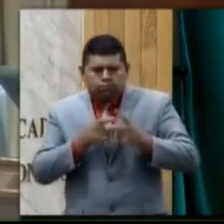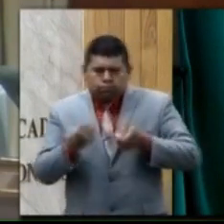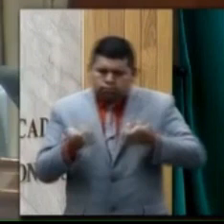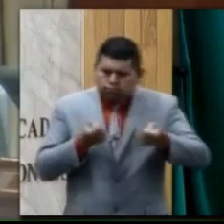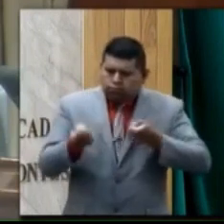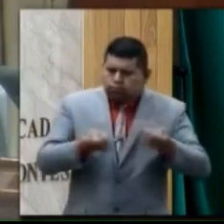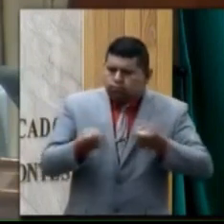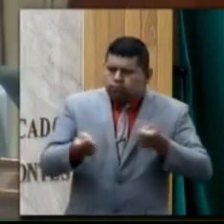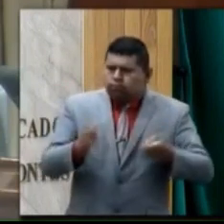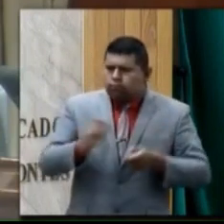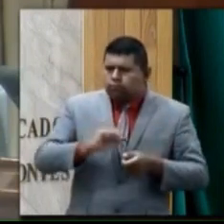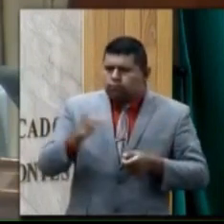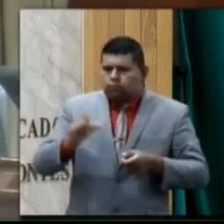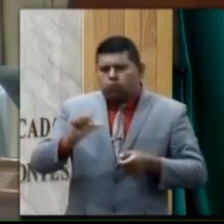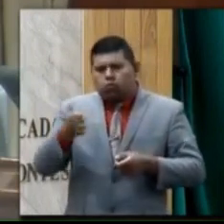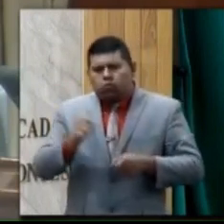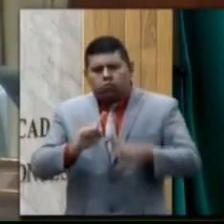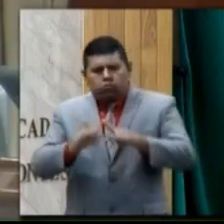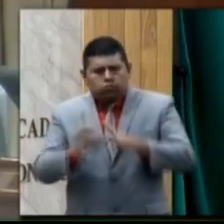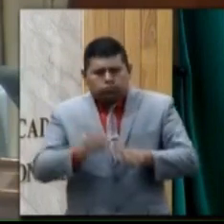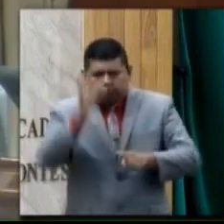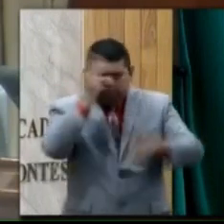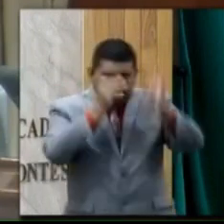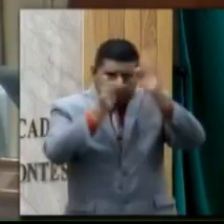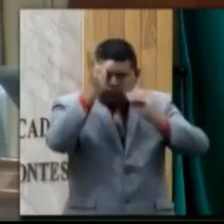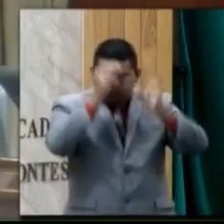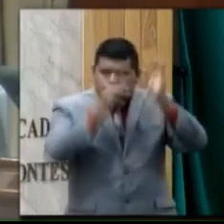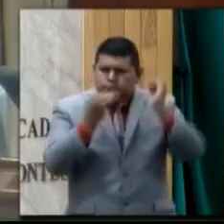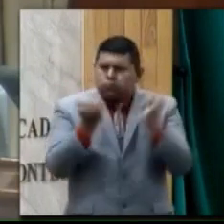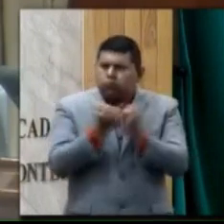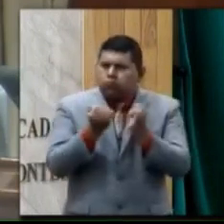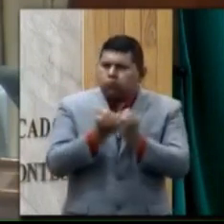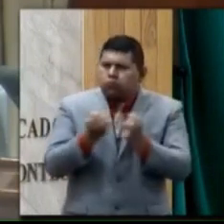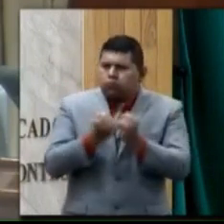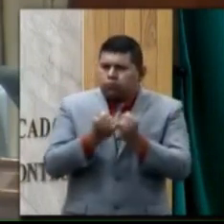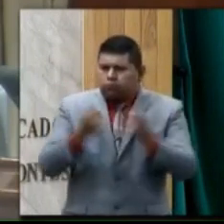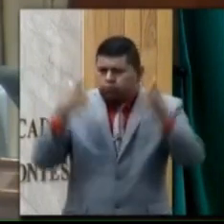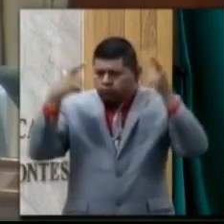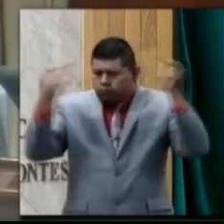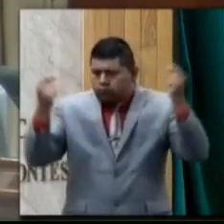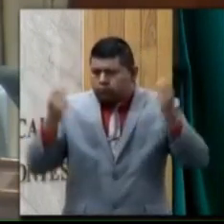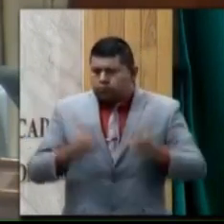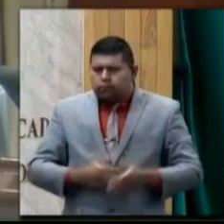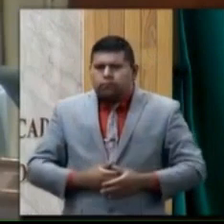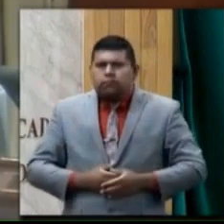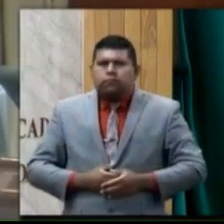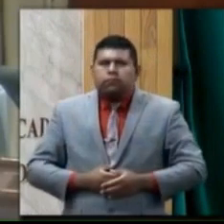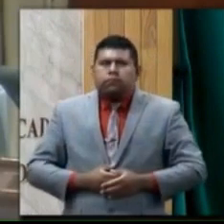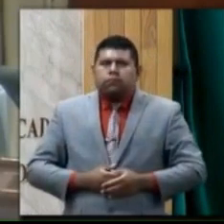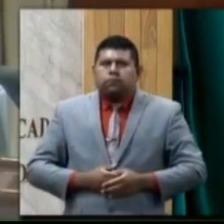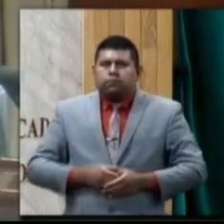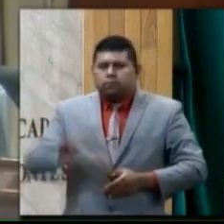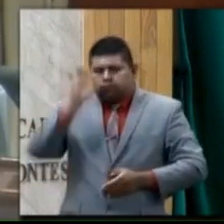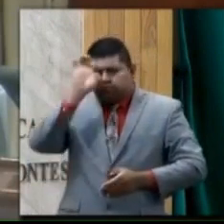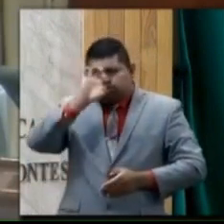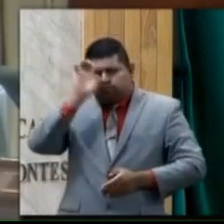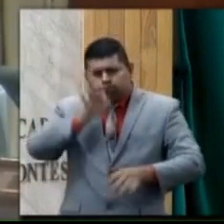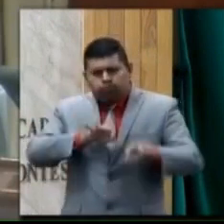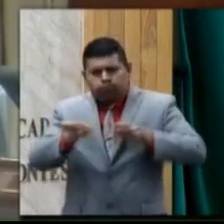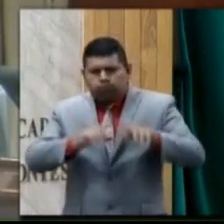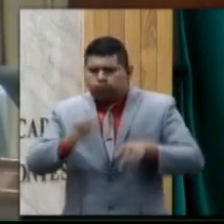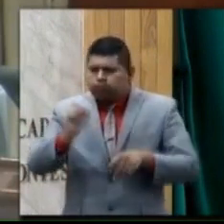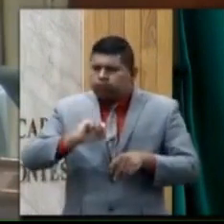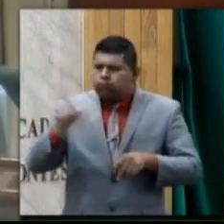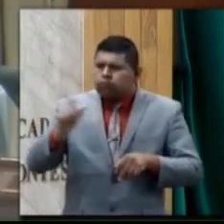Administración, entre otros cursos realizados, así como diplomados. Trayectoria laboral,